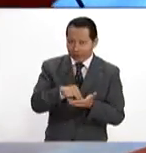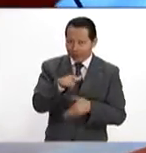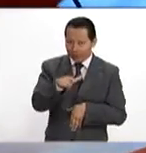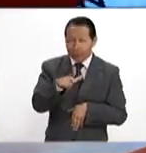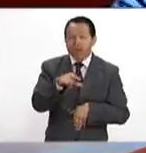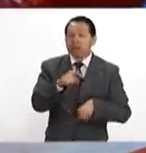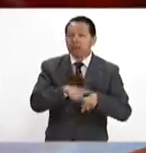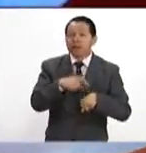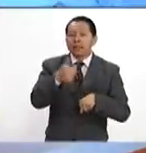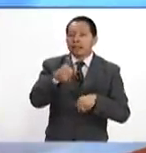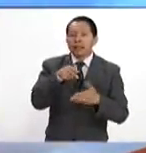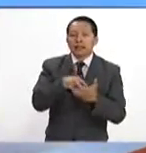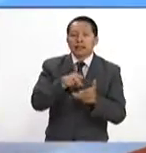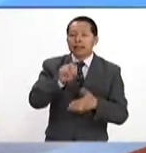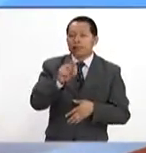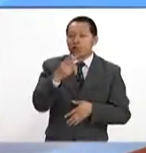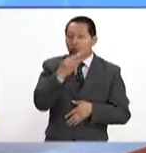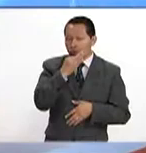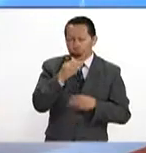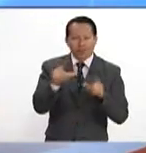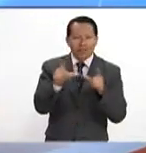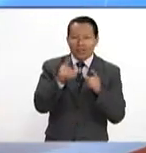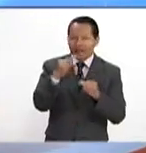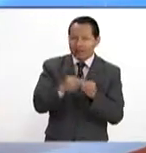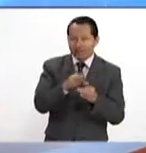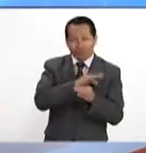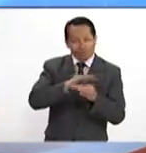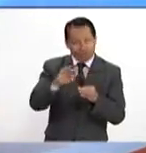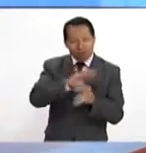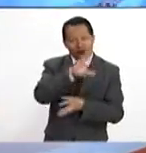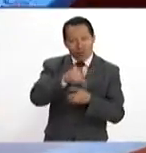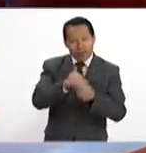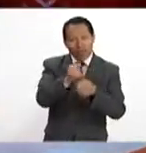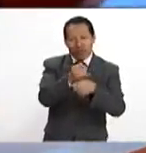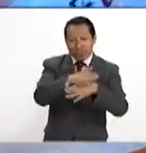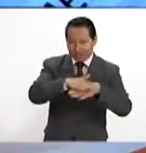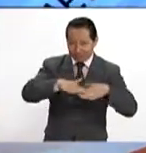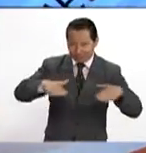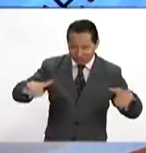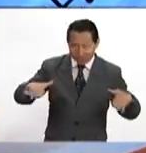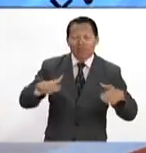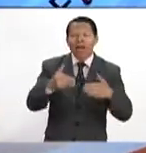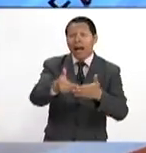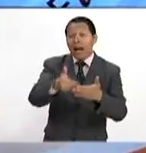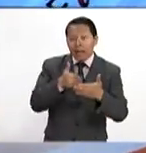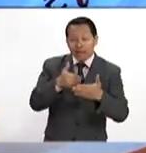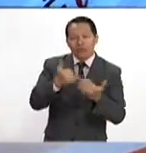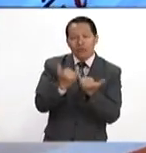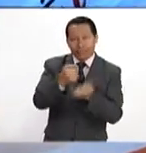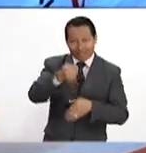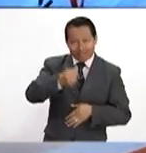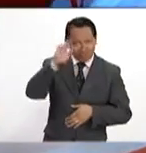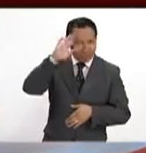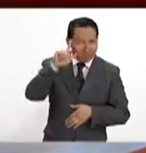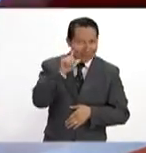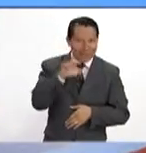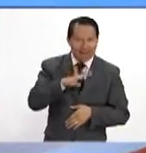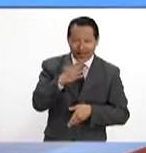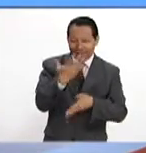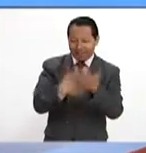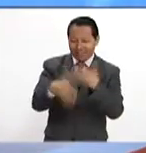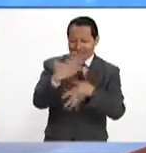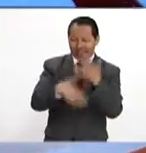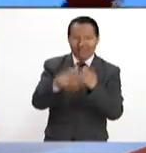las 6:32 minutos. Estamos listos para llevarles toda la información a ustedes. Antes, permítame saludar a Miguel González, quien se